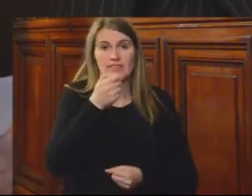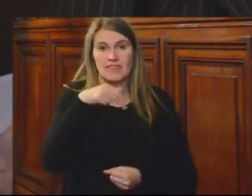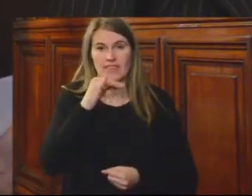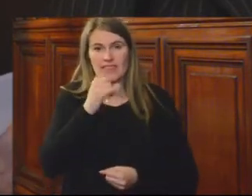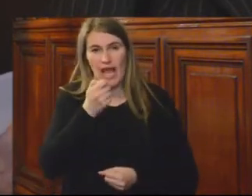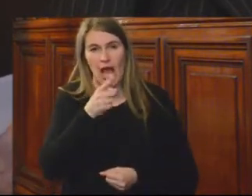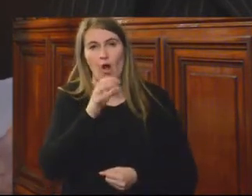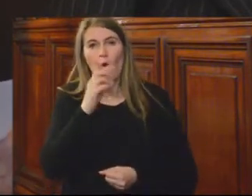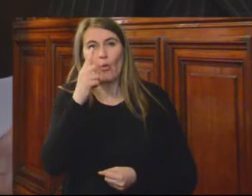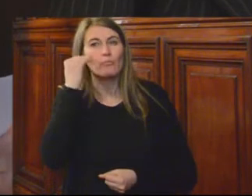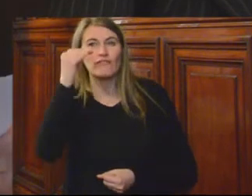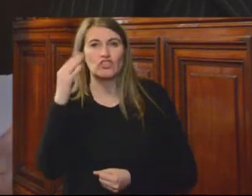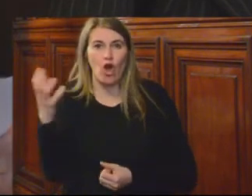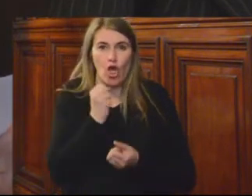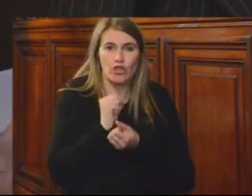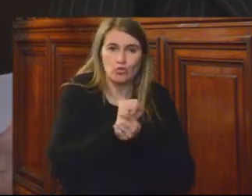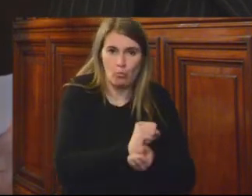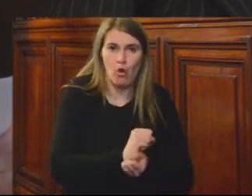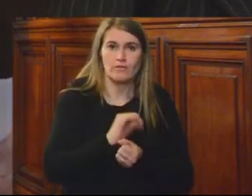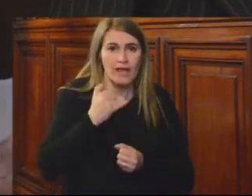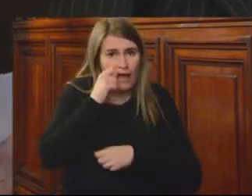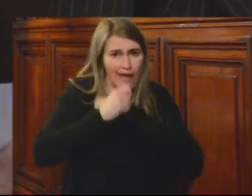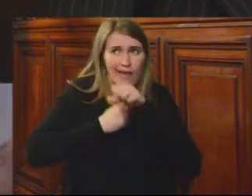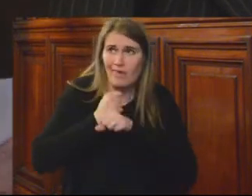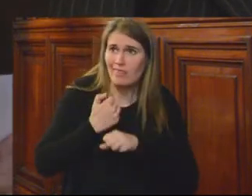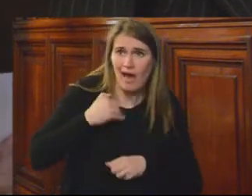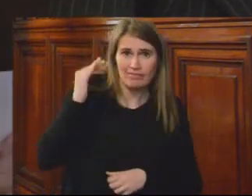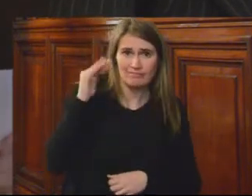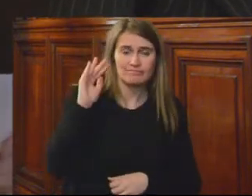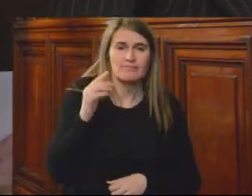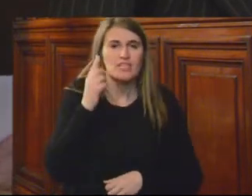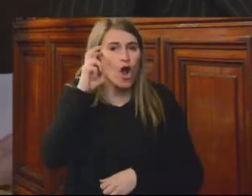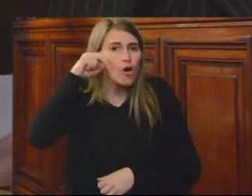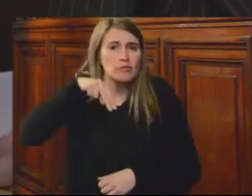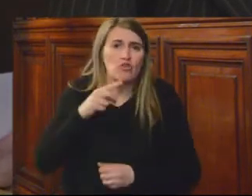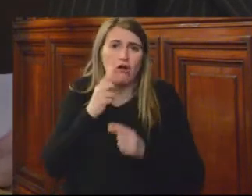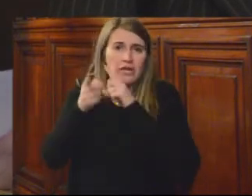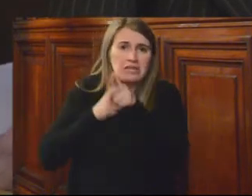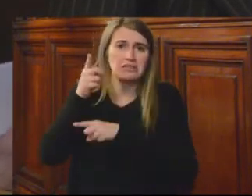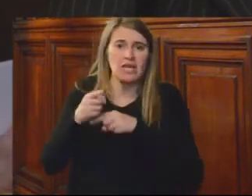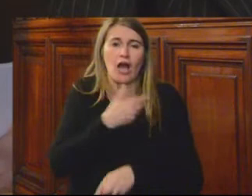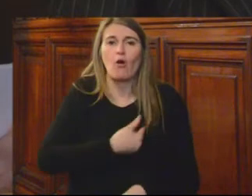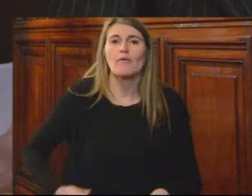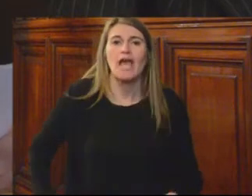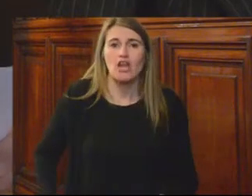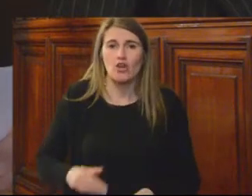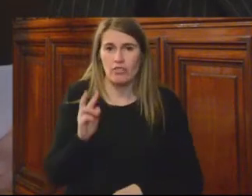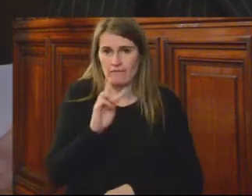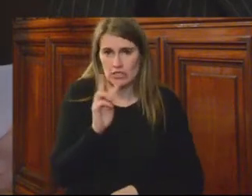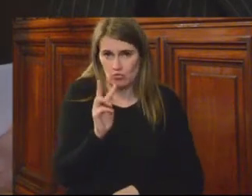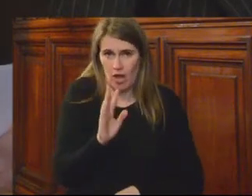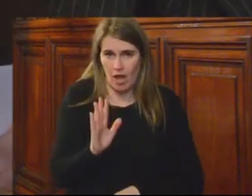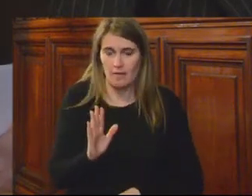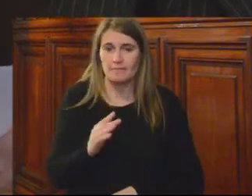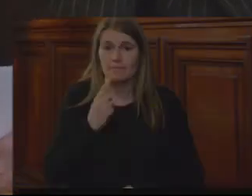de Carabobo, de avanzada edad, detenido por ejercer opiniones críticas al gobierno nacional. Ha perdido